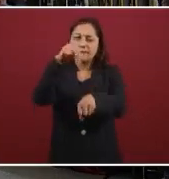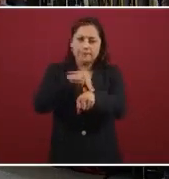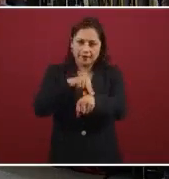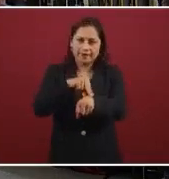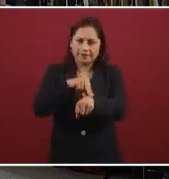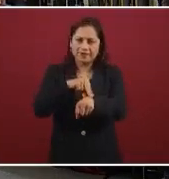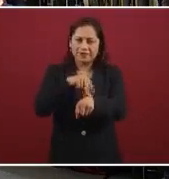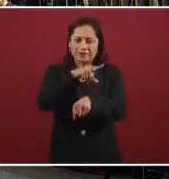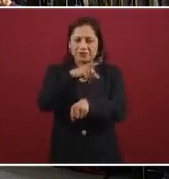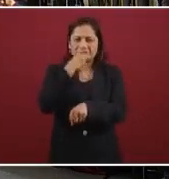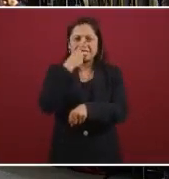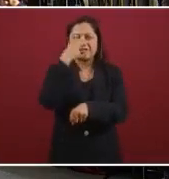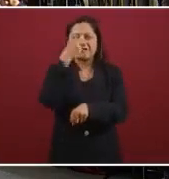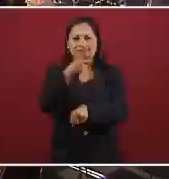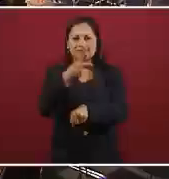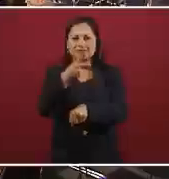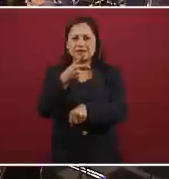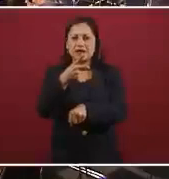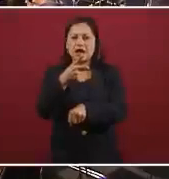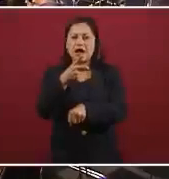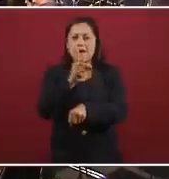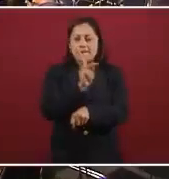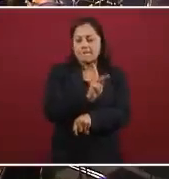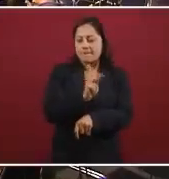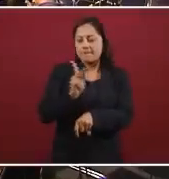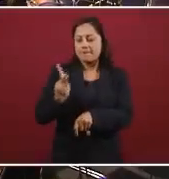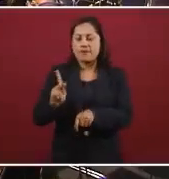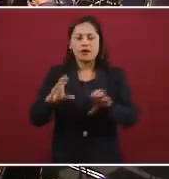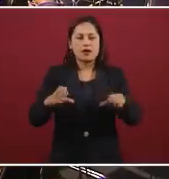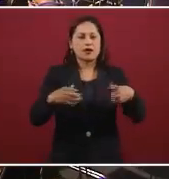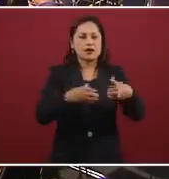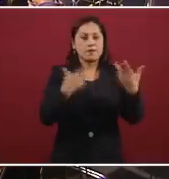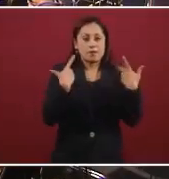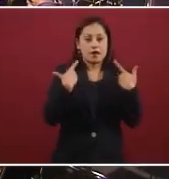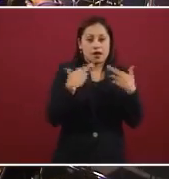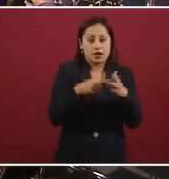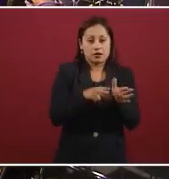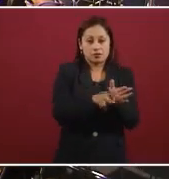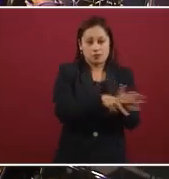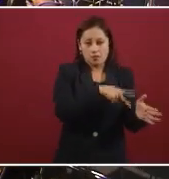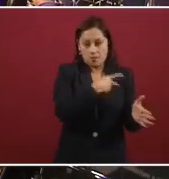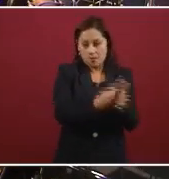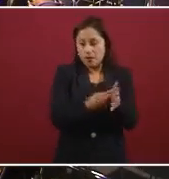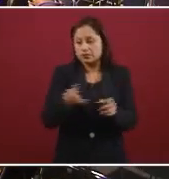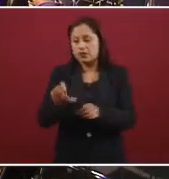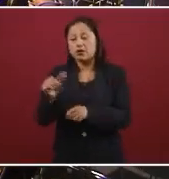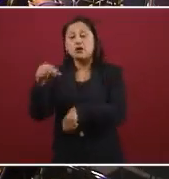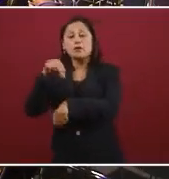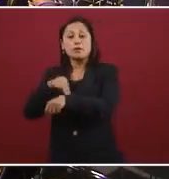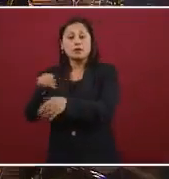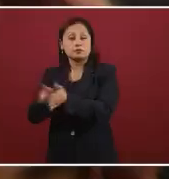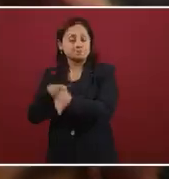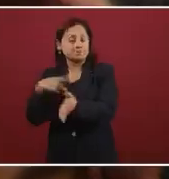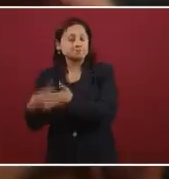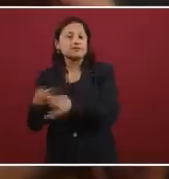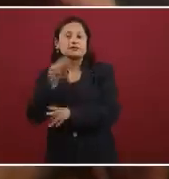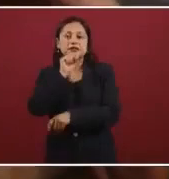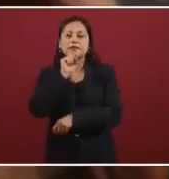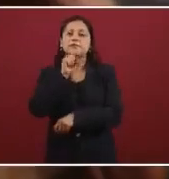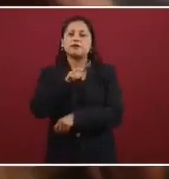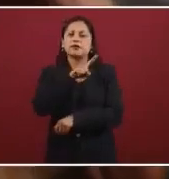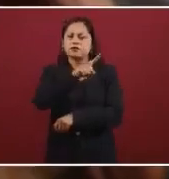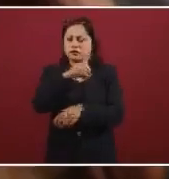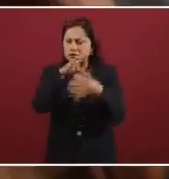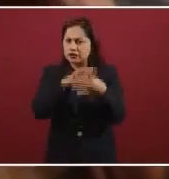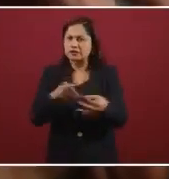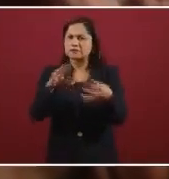las plazas para los normalistas, para los maestros, y hablaba también de la Secretaría de la Defensa. Mencionó al final el caso de los médicos.